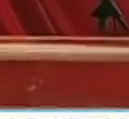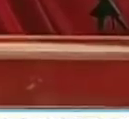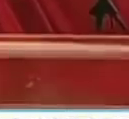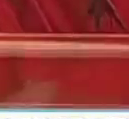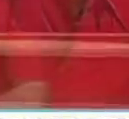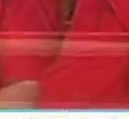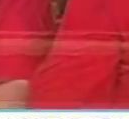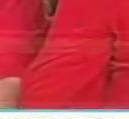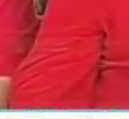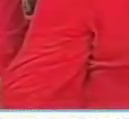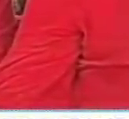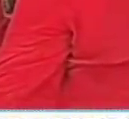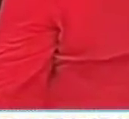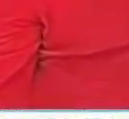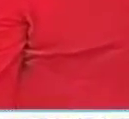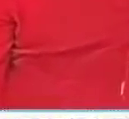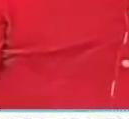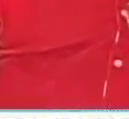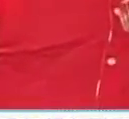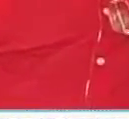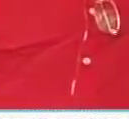Conciencia. Formación.